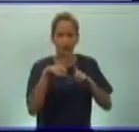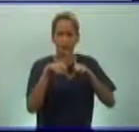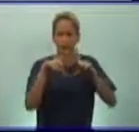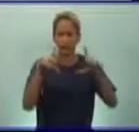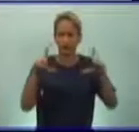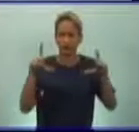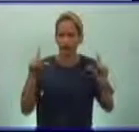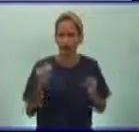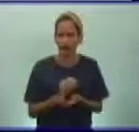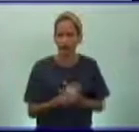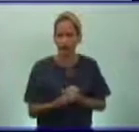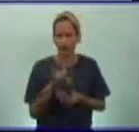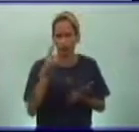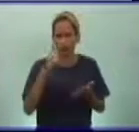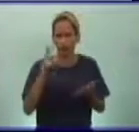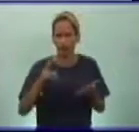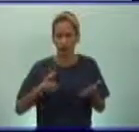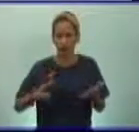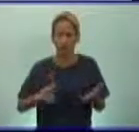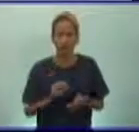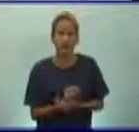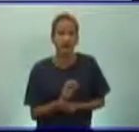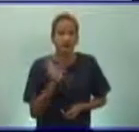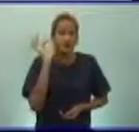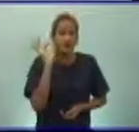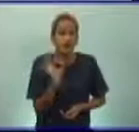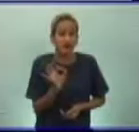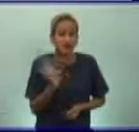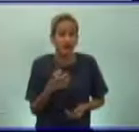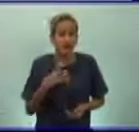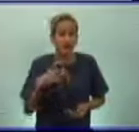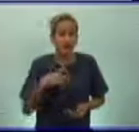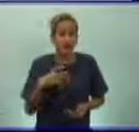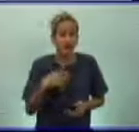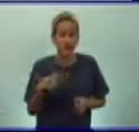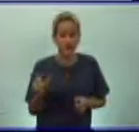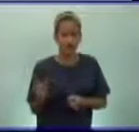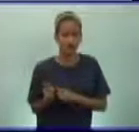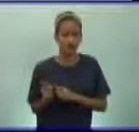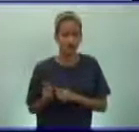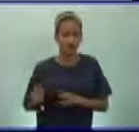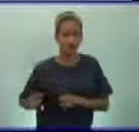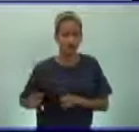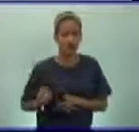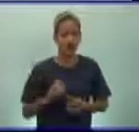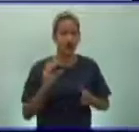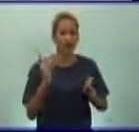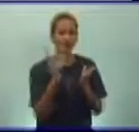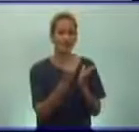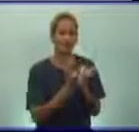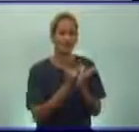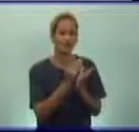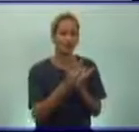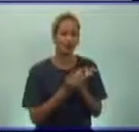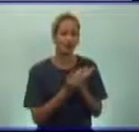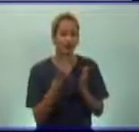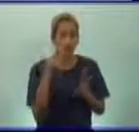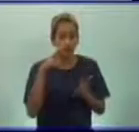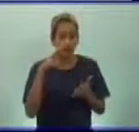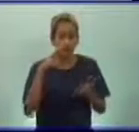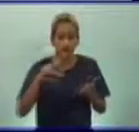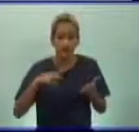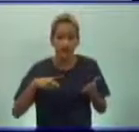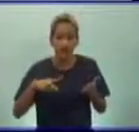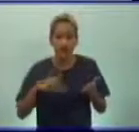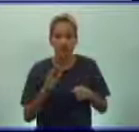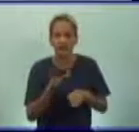más. Recuerden tener el diccionario a mano, muy cerquita, para buscar el significado de palabras que les